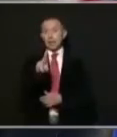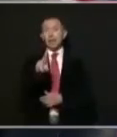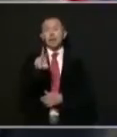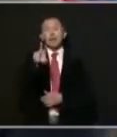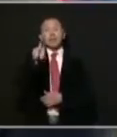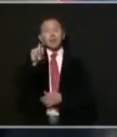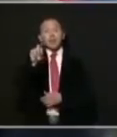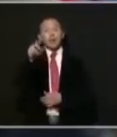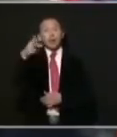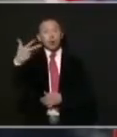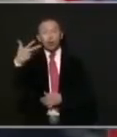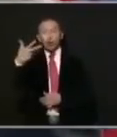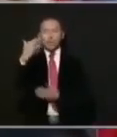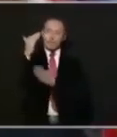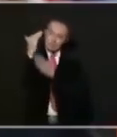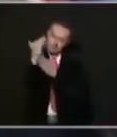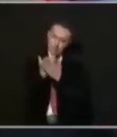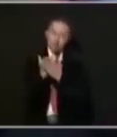al 20%.